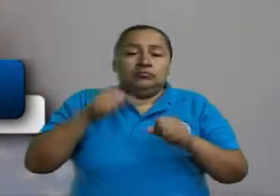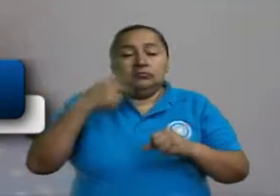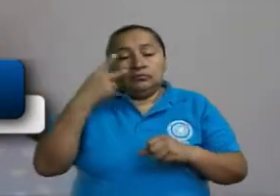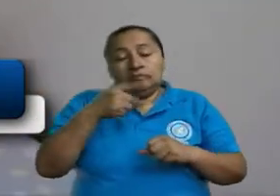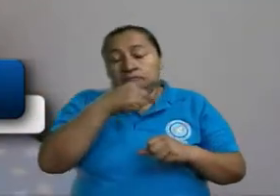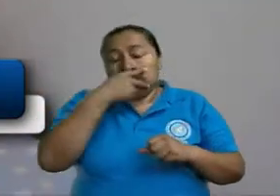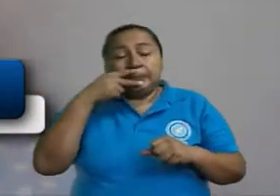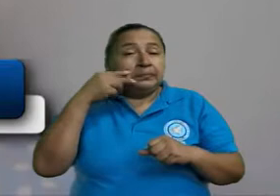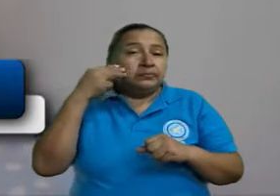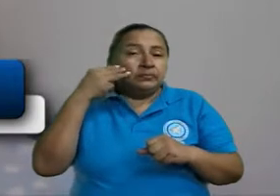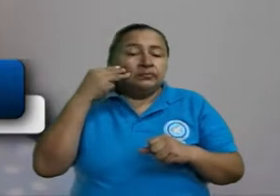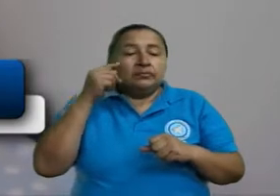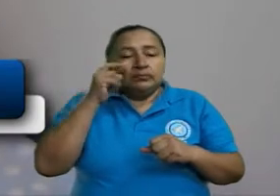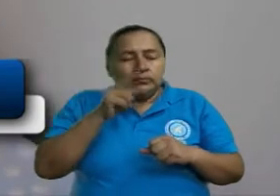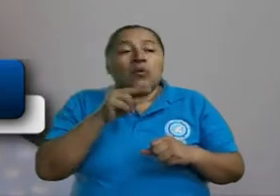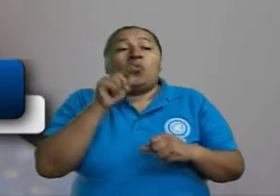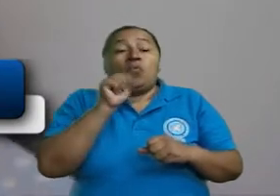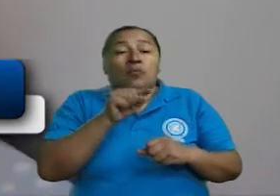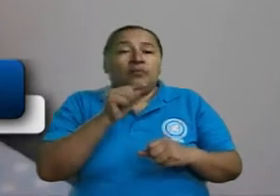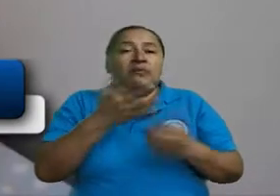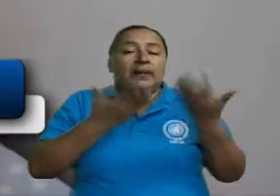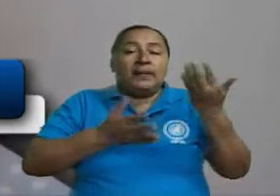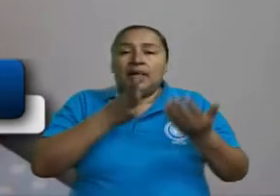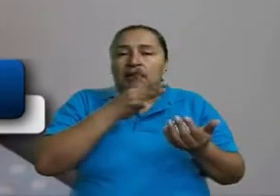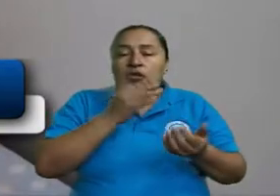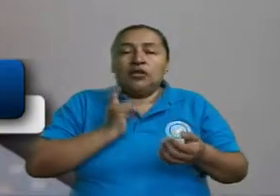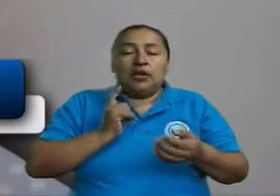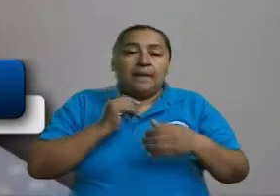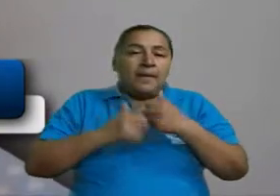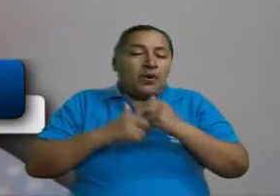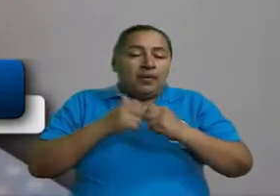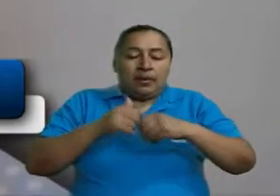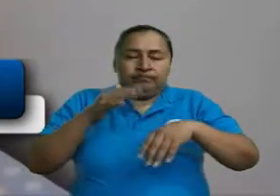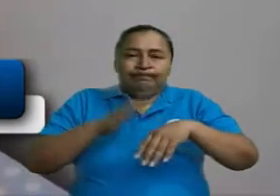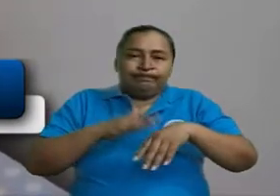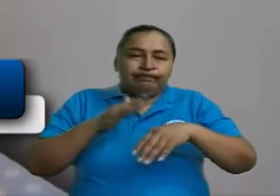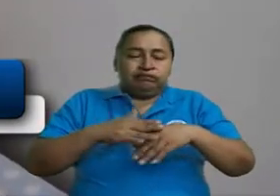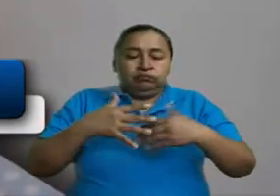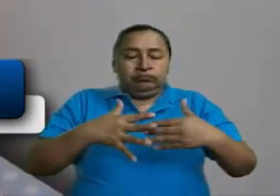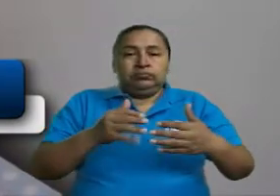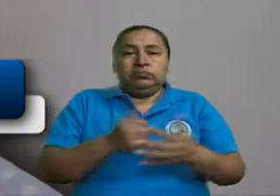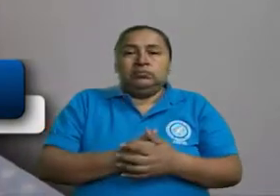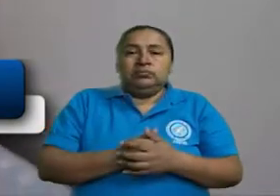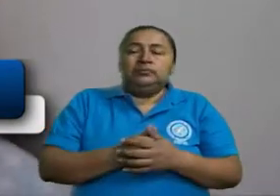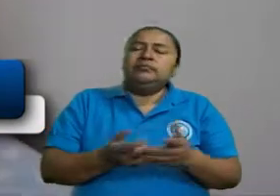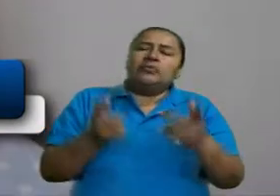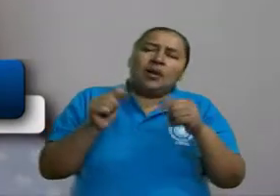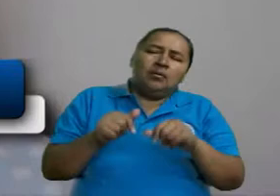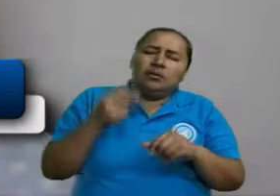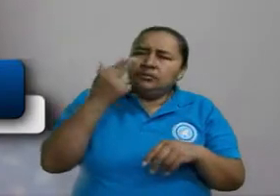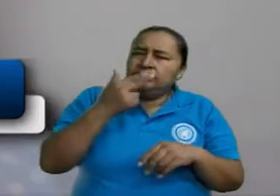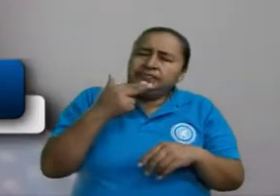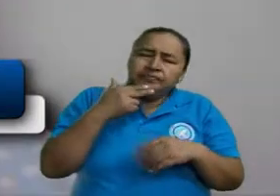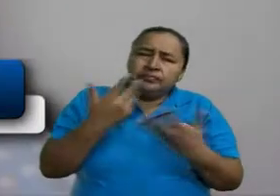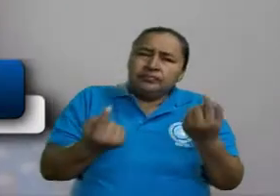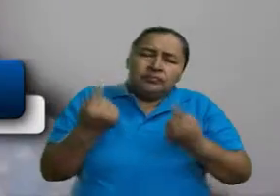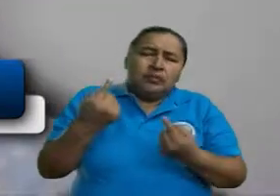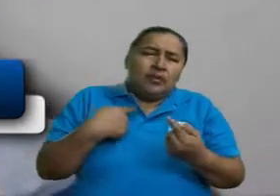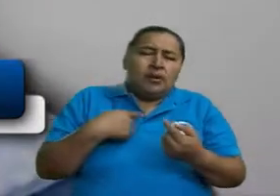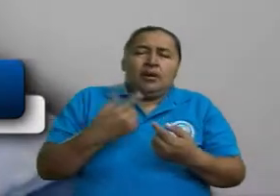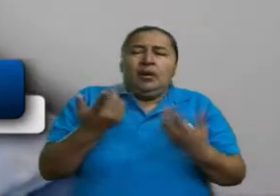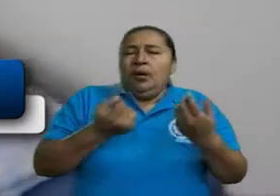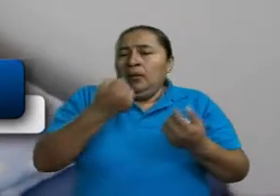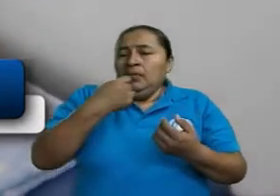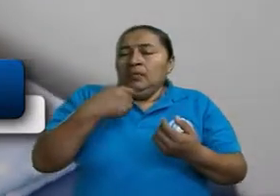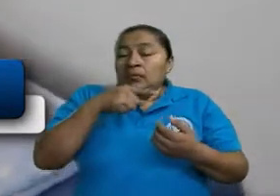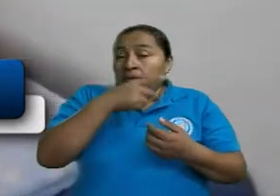papás e identificar de que el niño tiene cólico. Ahora, ¿cuál es el tratamiento? ¿Qué se le recomienda a los padres